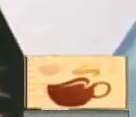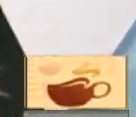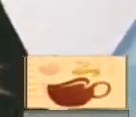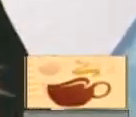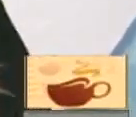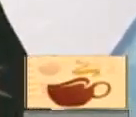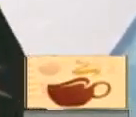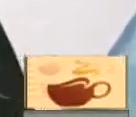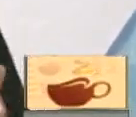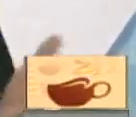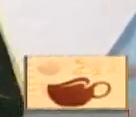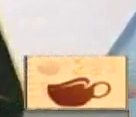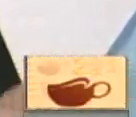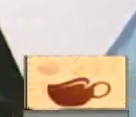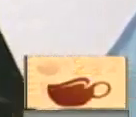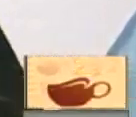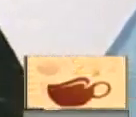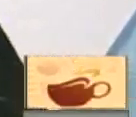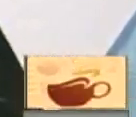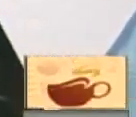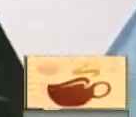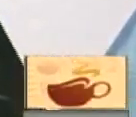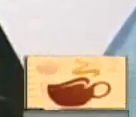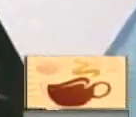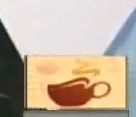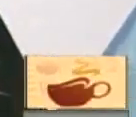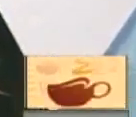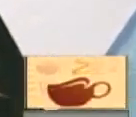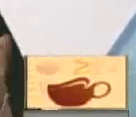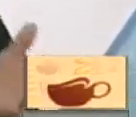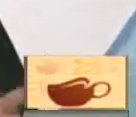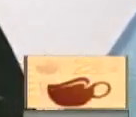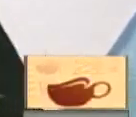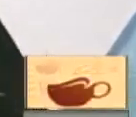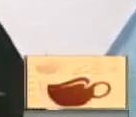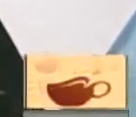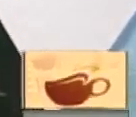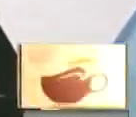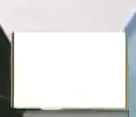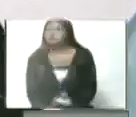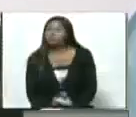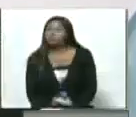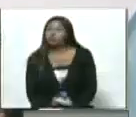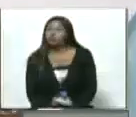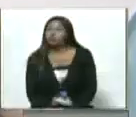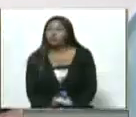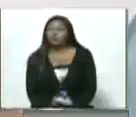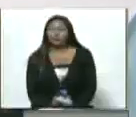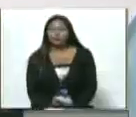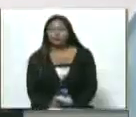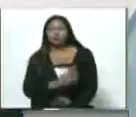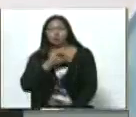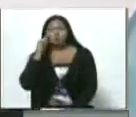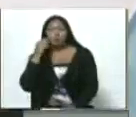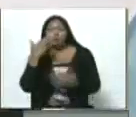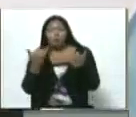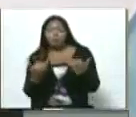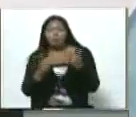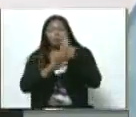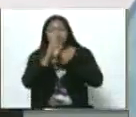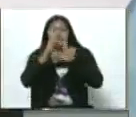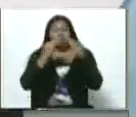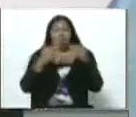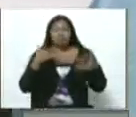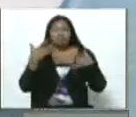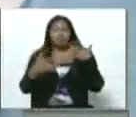presentará la lista de elegibles a magistrados y magistradas del Tribunal Supremo de Justicia ante el Poder Ciudadano. Escuchemos de inmediato el desarrollo de